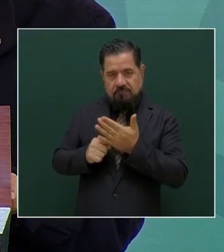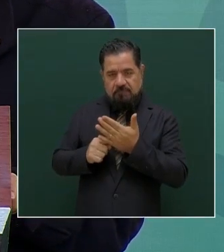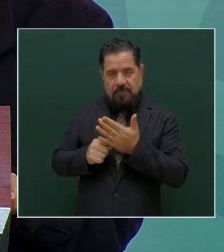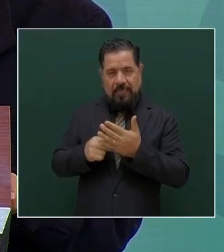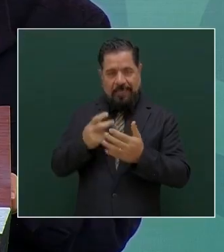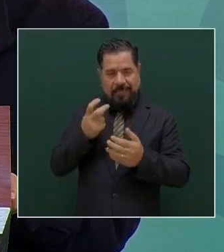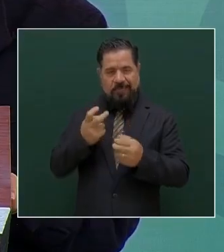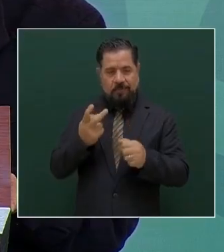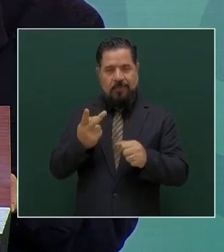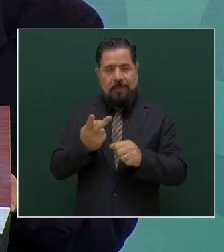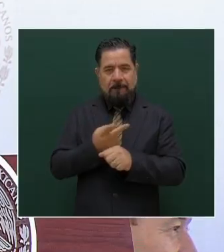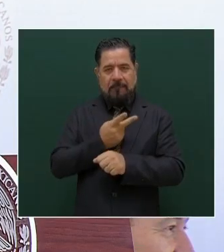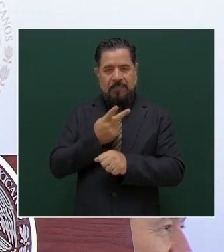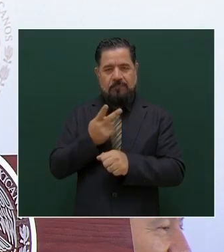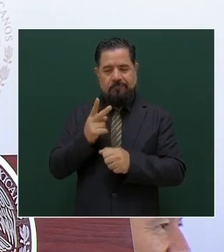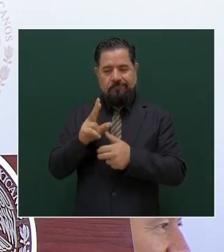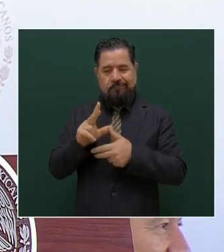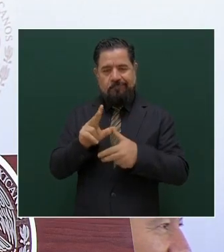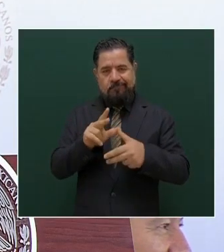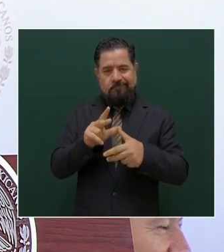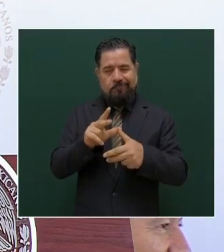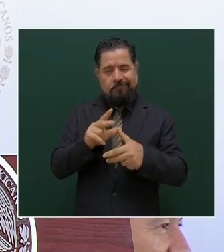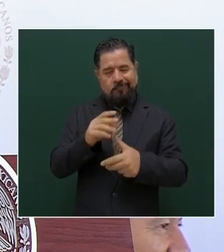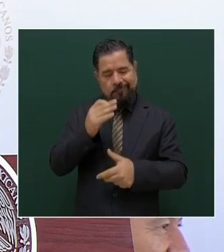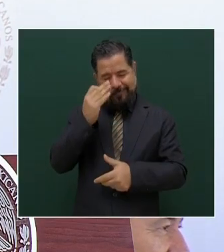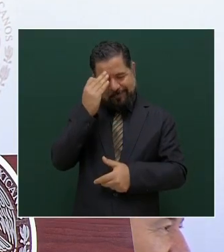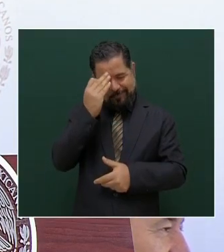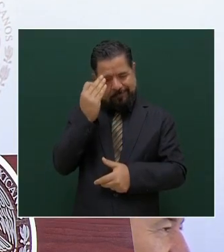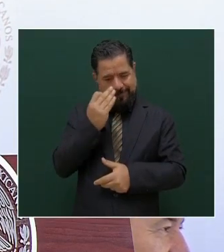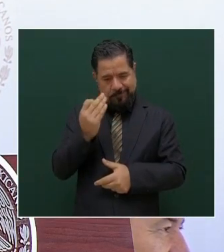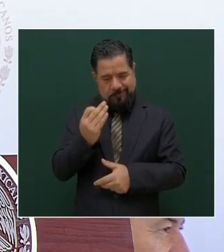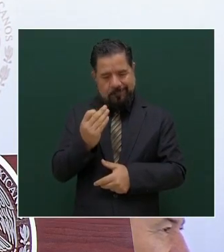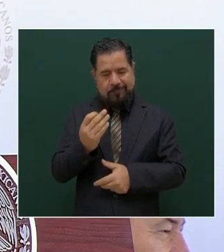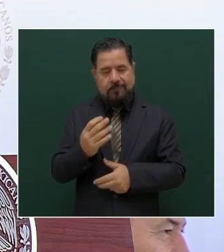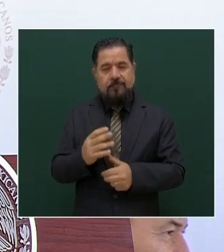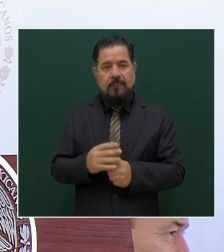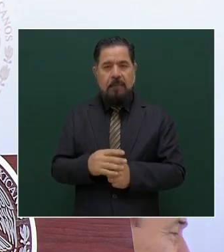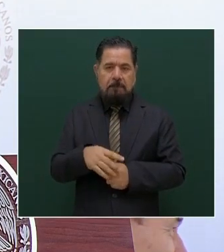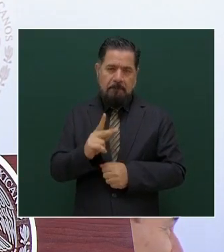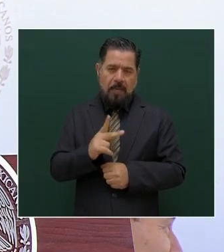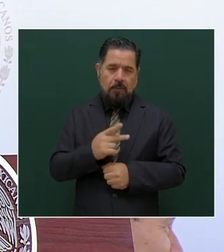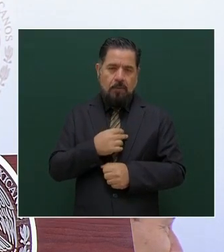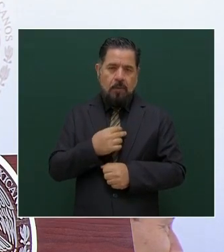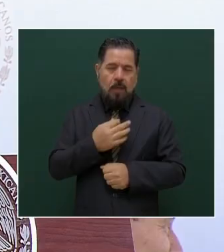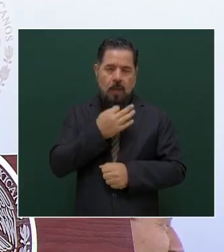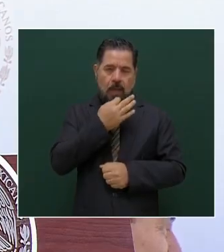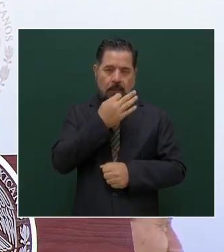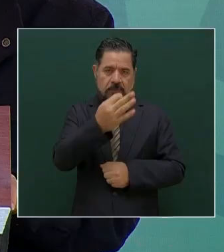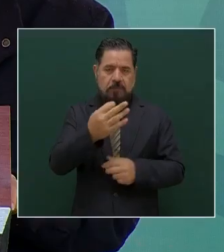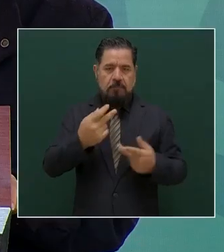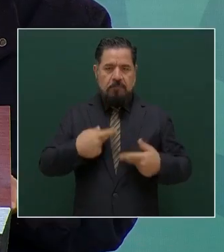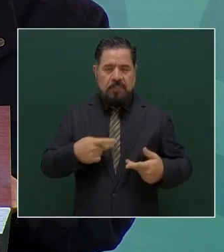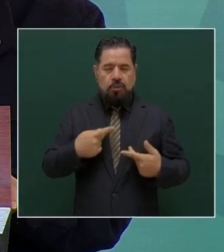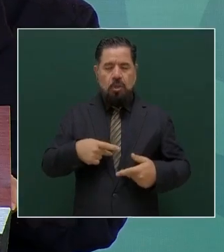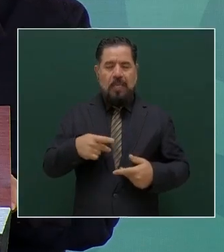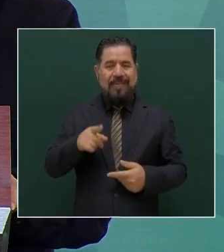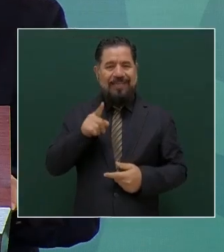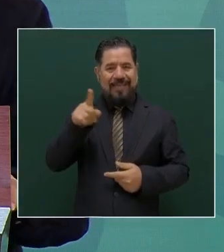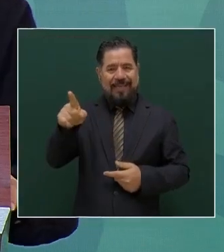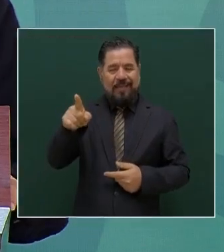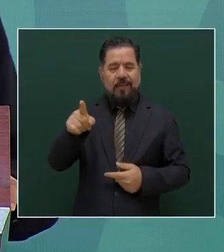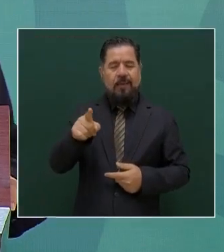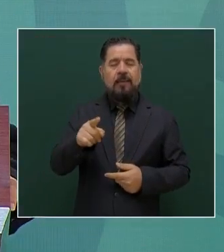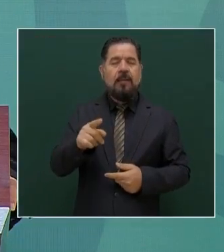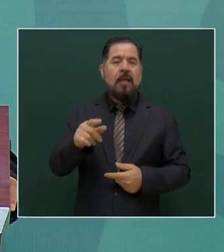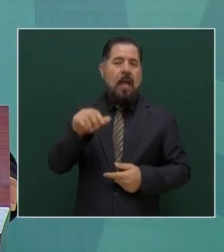sobre esta tragedia. Decirle a la gente de Acapulco, de Coyuca